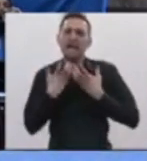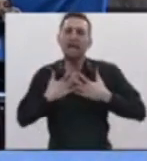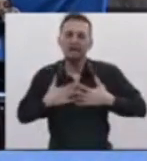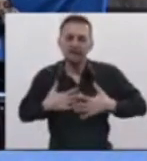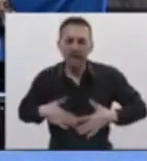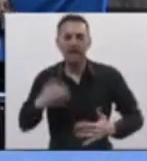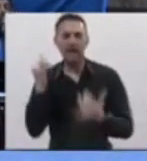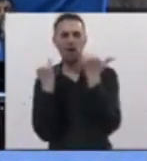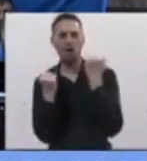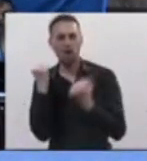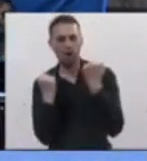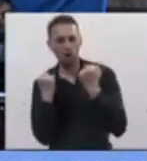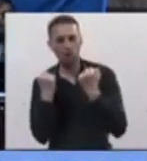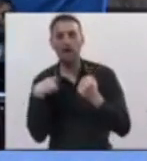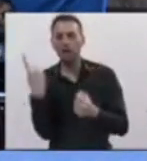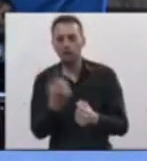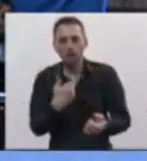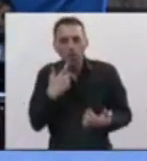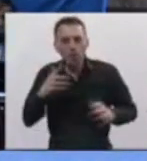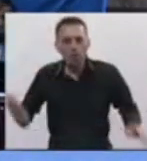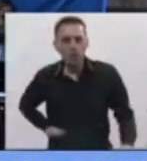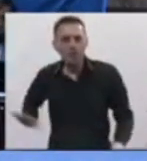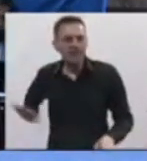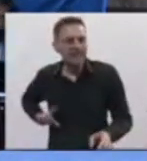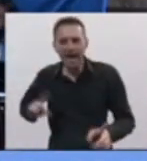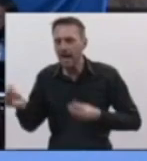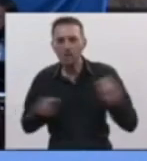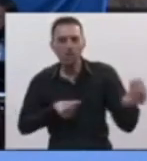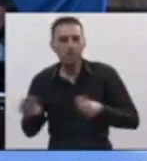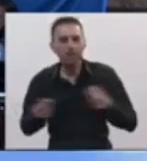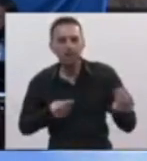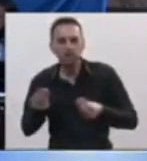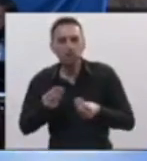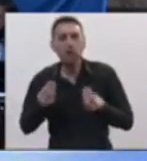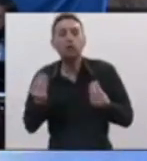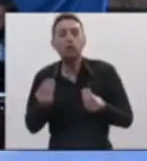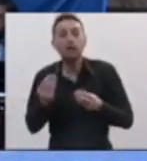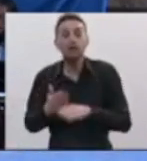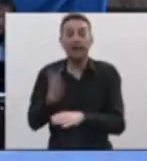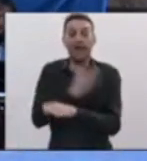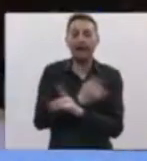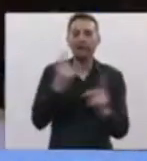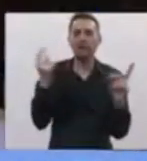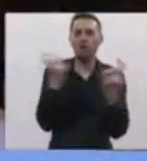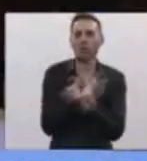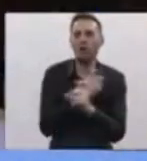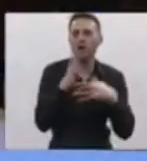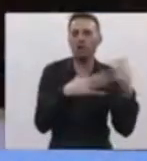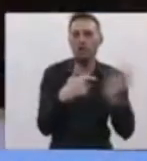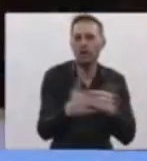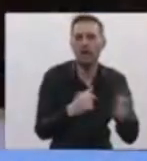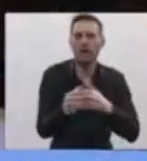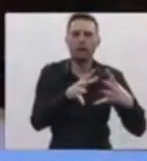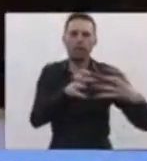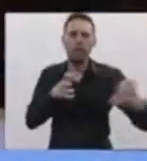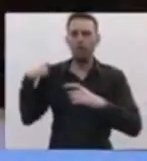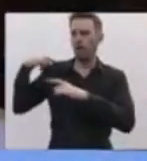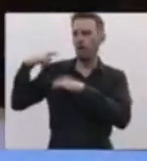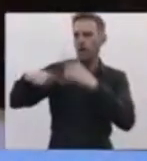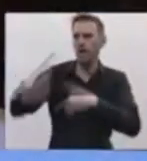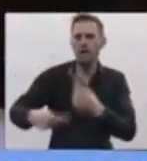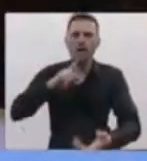entonces esperábamos con expectativa este presupuesto sobre todo después de problemas estructurales con culturales herencias